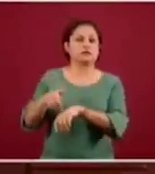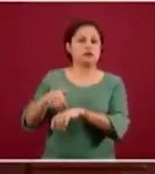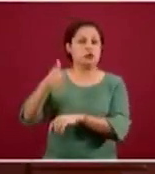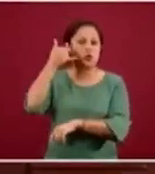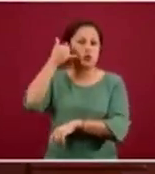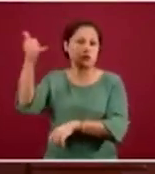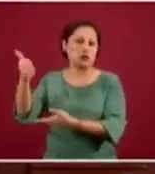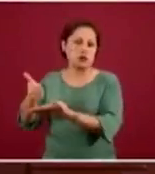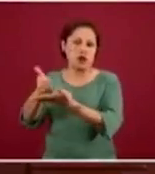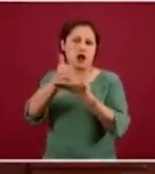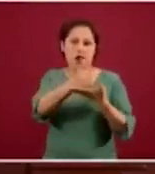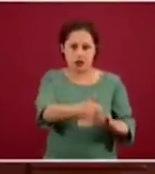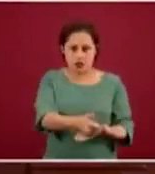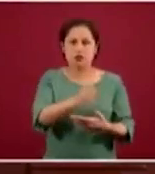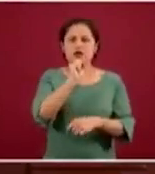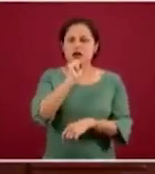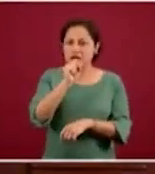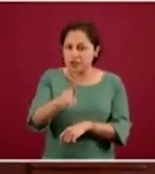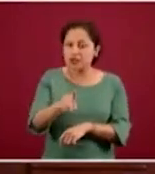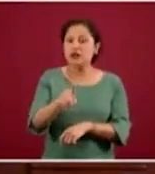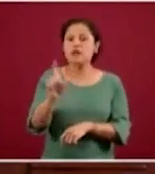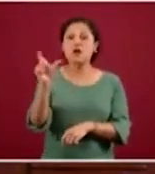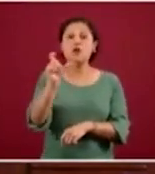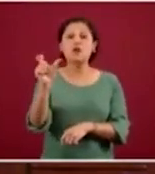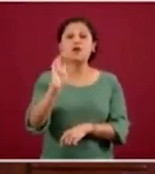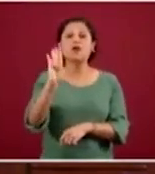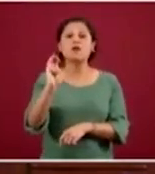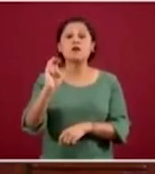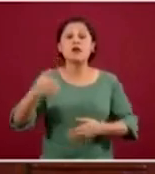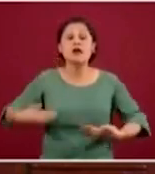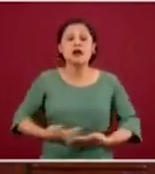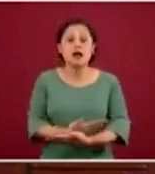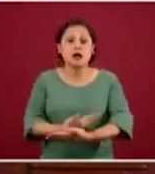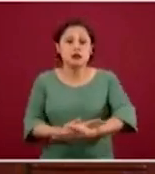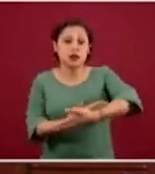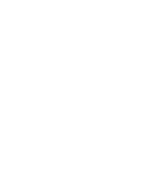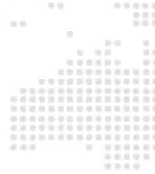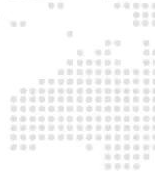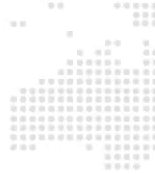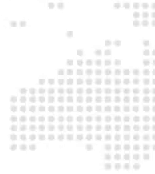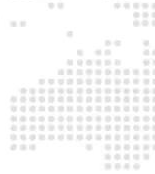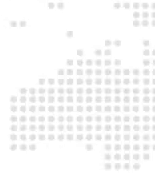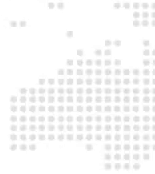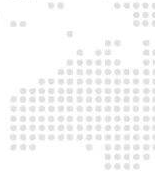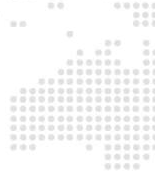para la lactancia, que no debe interrumpirse durante la pandemia.